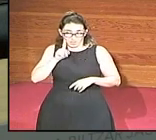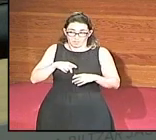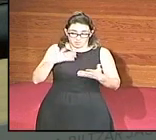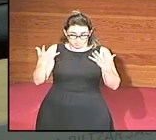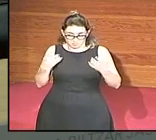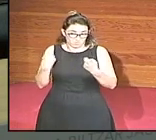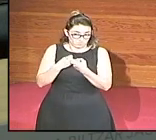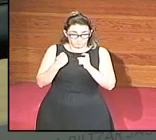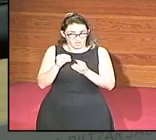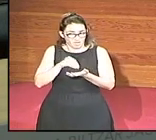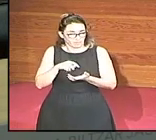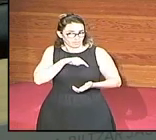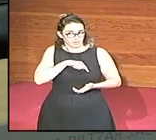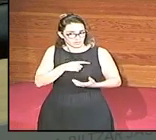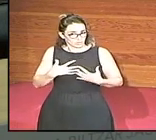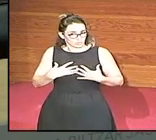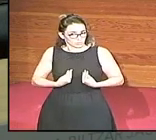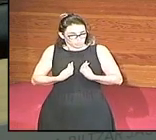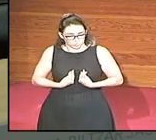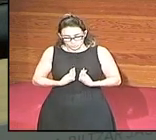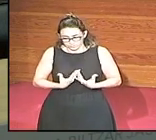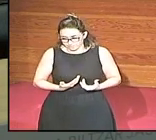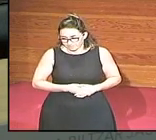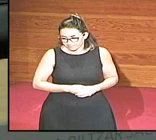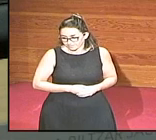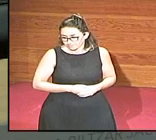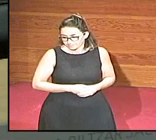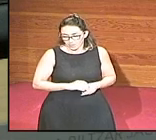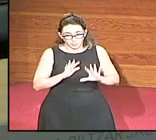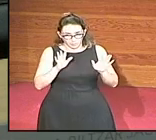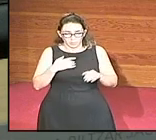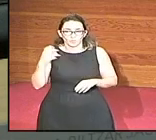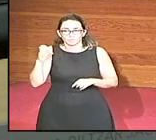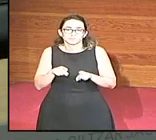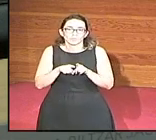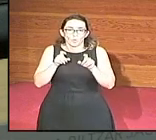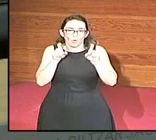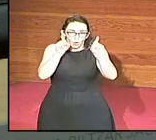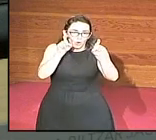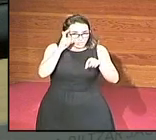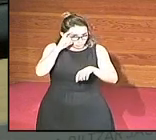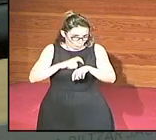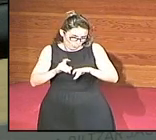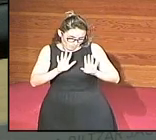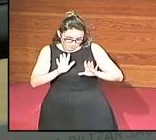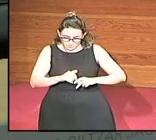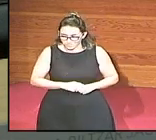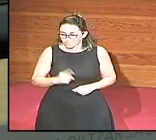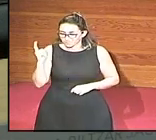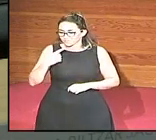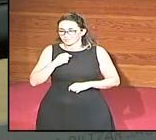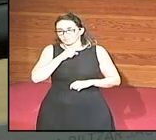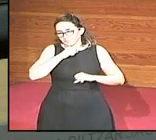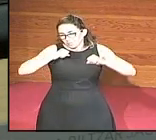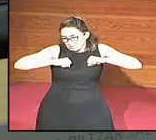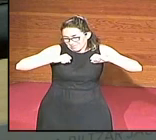me acojonan. Bueno, nada, no he venido aquí al psicólogo. Y esta es una ancianita que se está